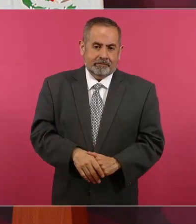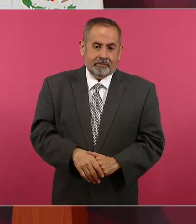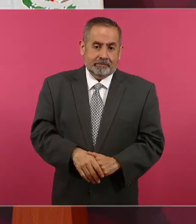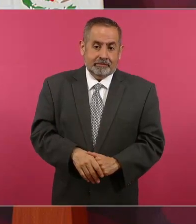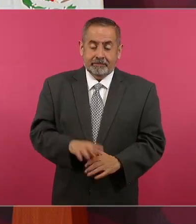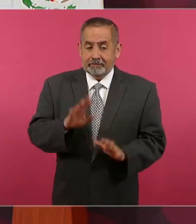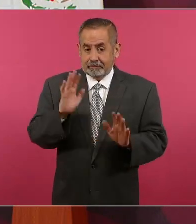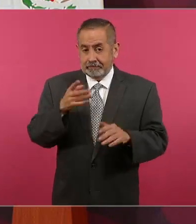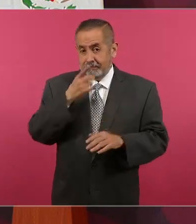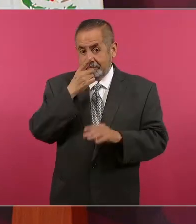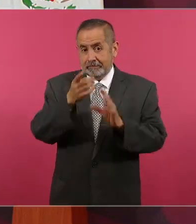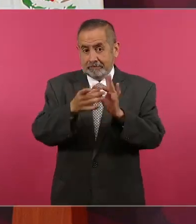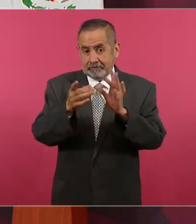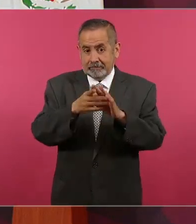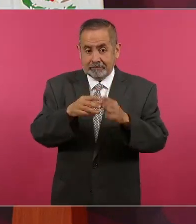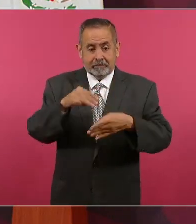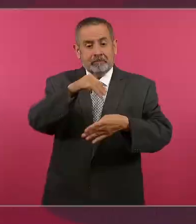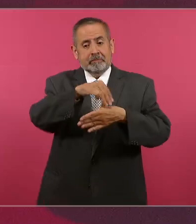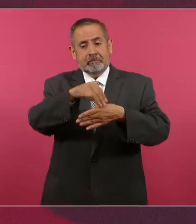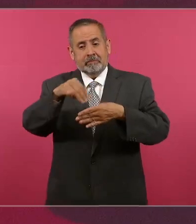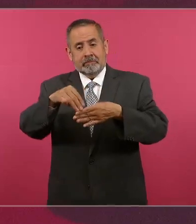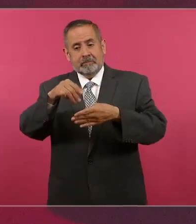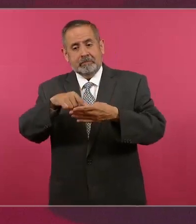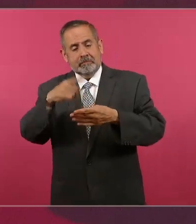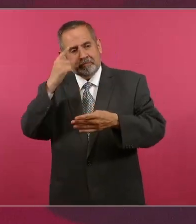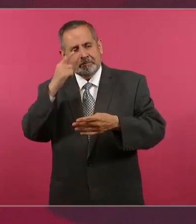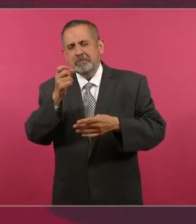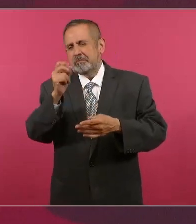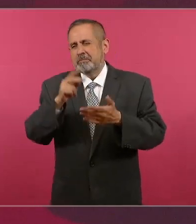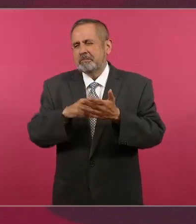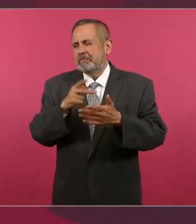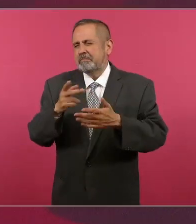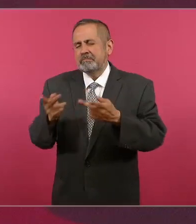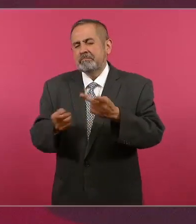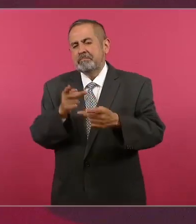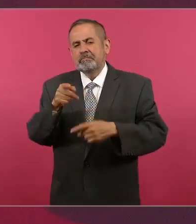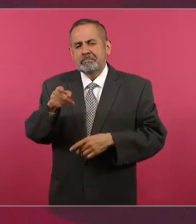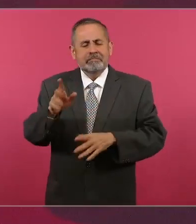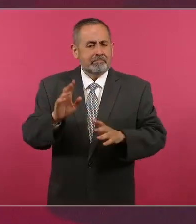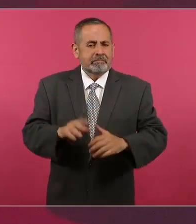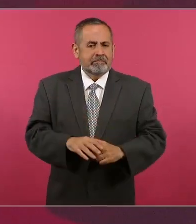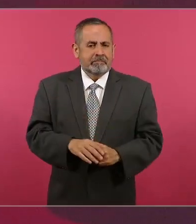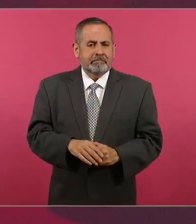ya les dije, las estatuas una vez. Preguntábamos